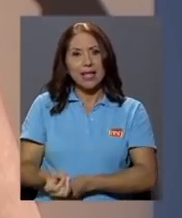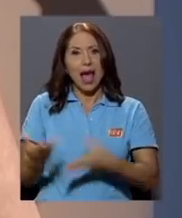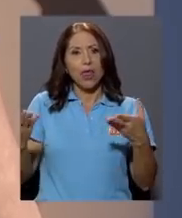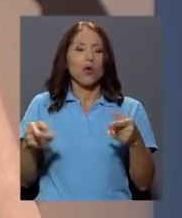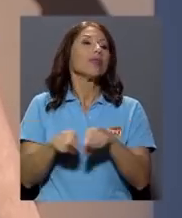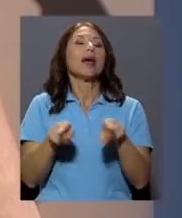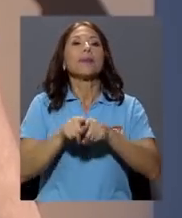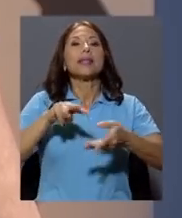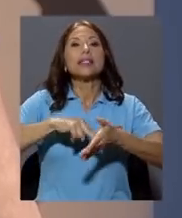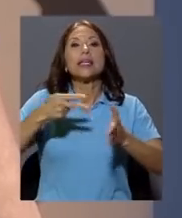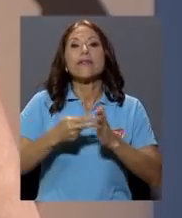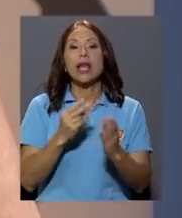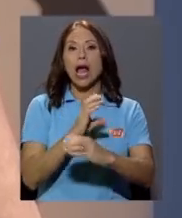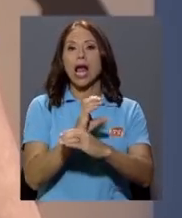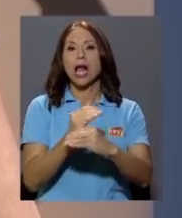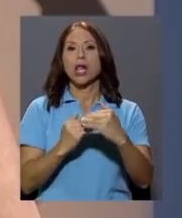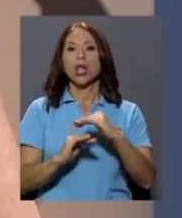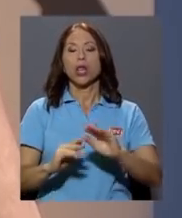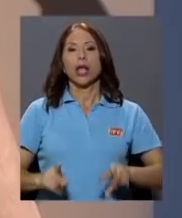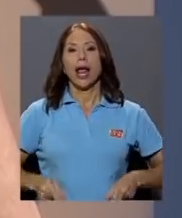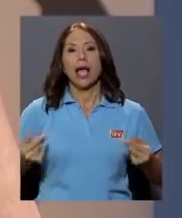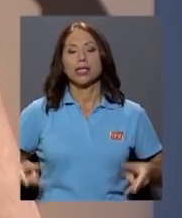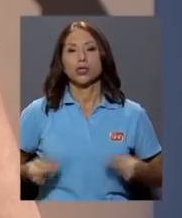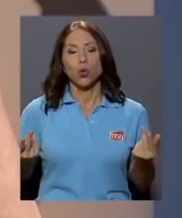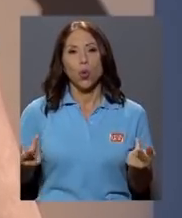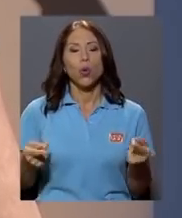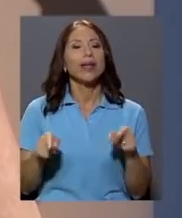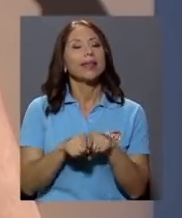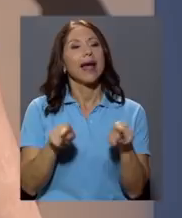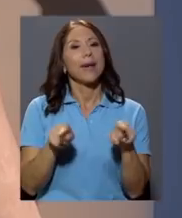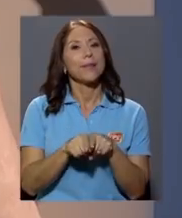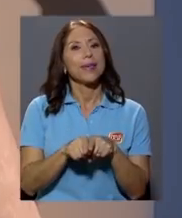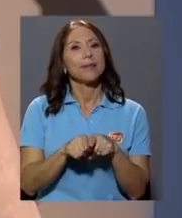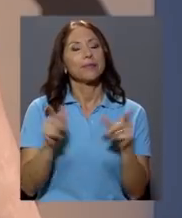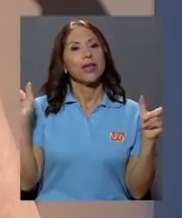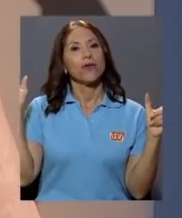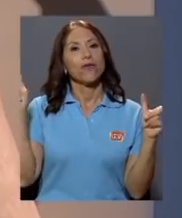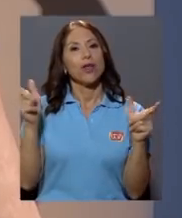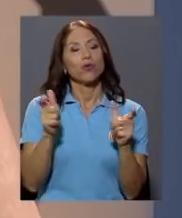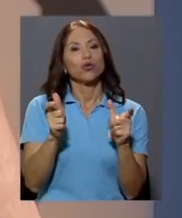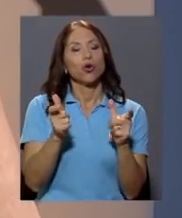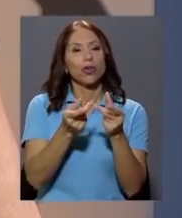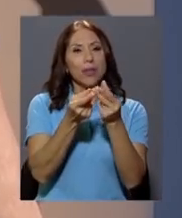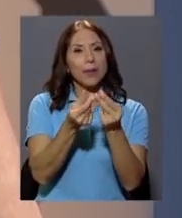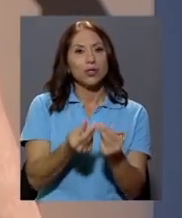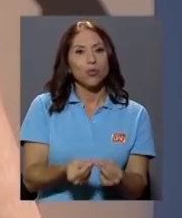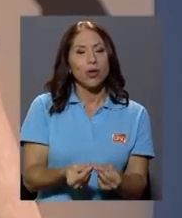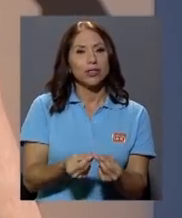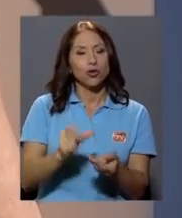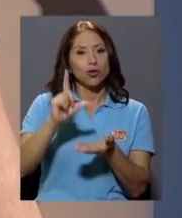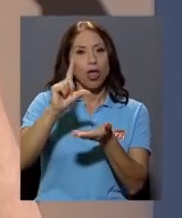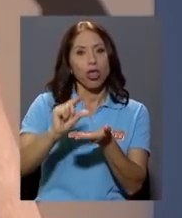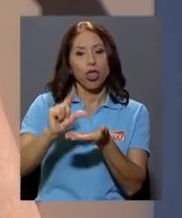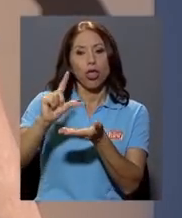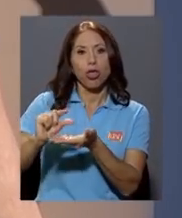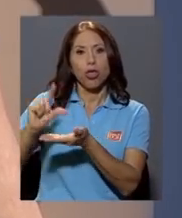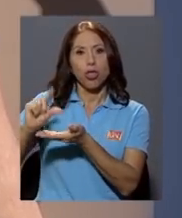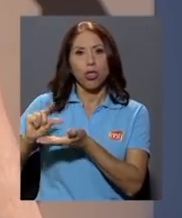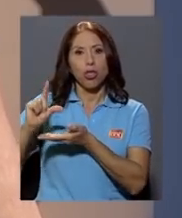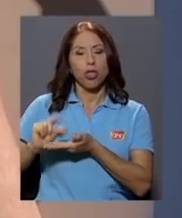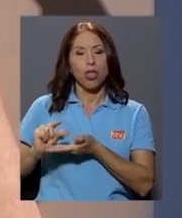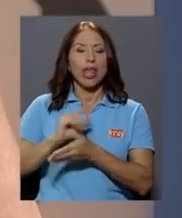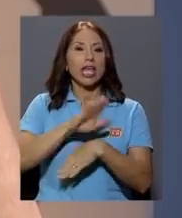significa también la contención del gasto, también la reducción de presupuestos y toda la